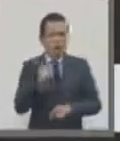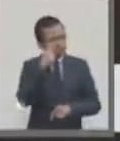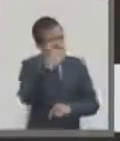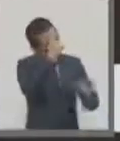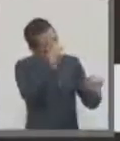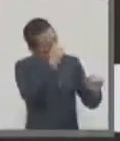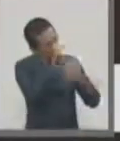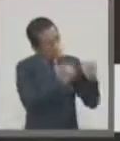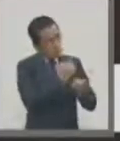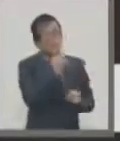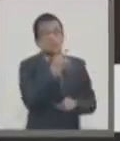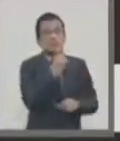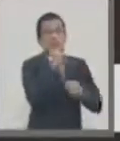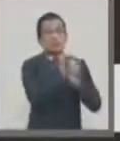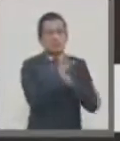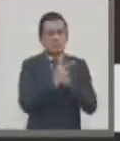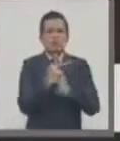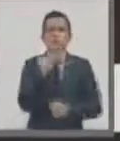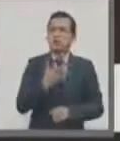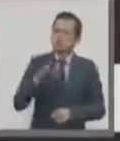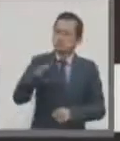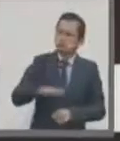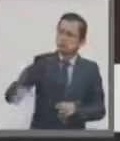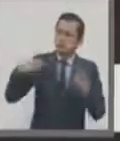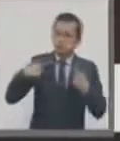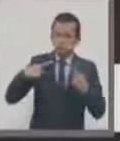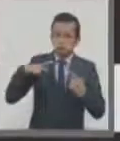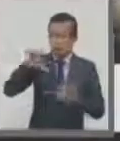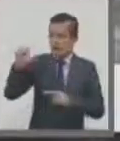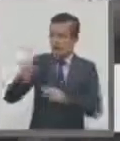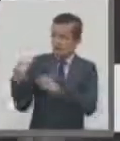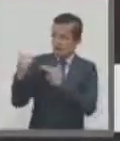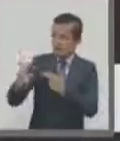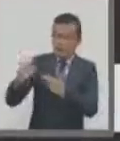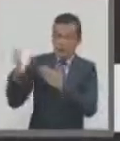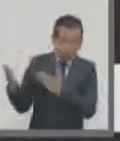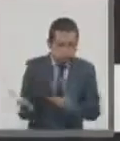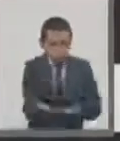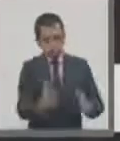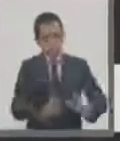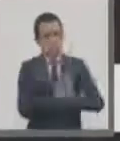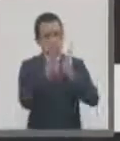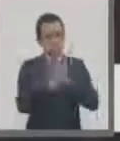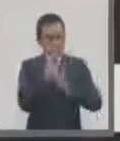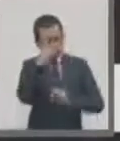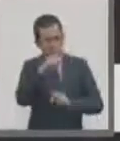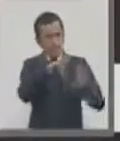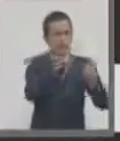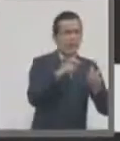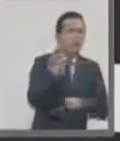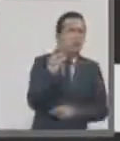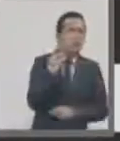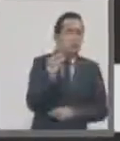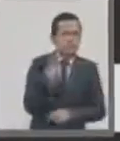la participación de afrodescendientes en todos los aspectos políticos, económicos